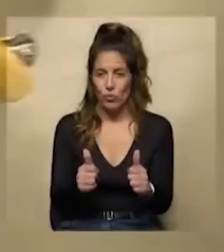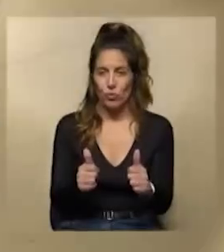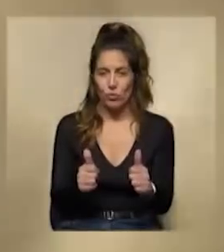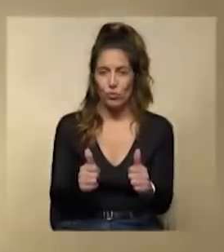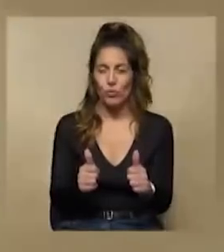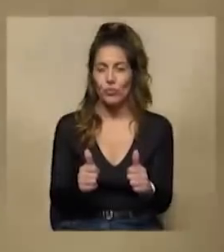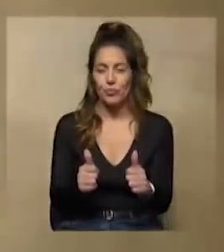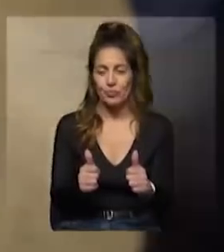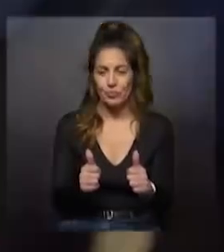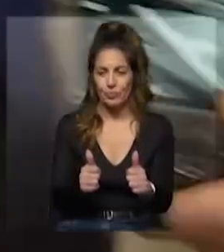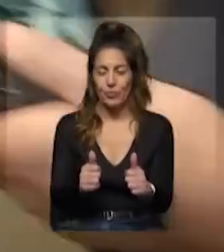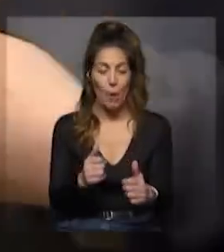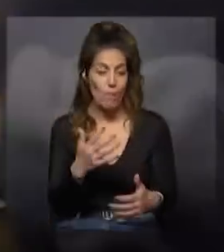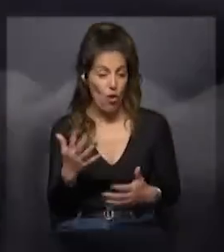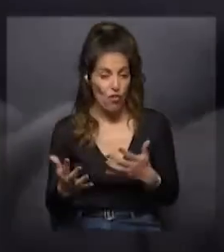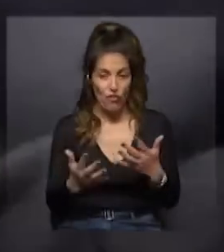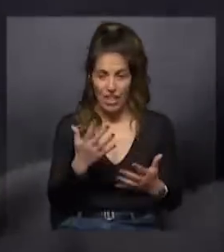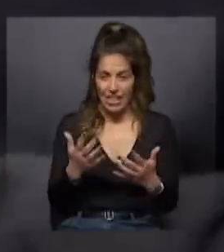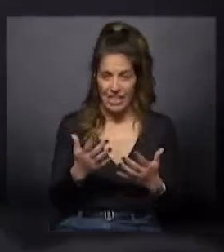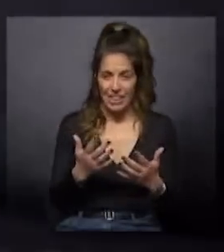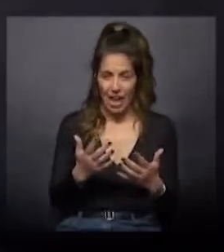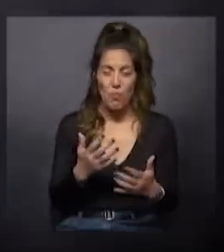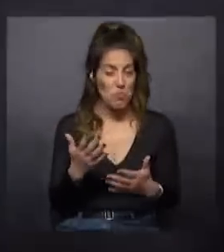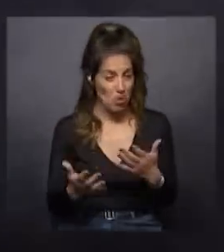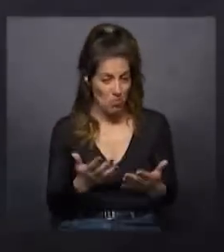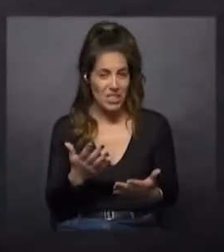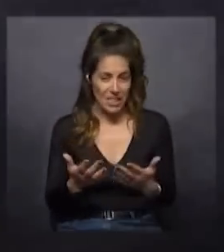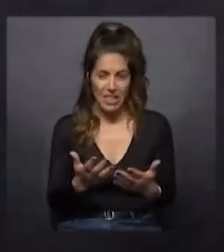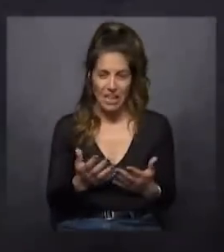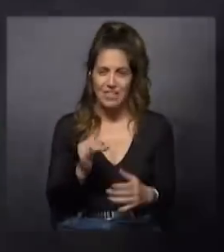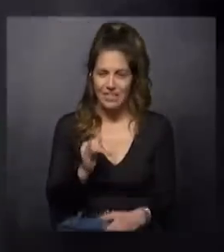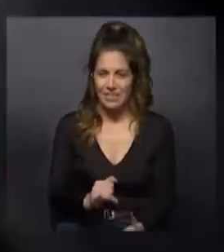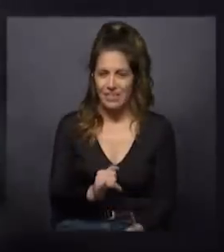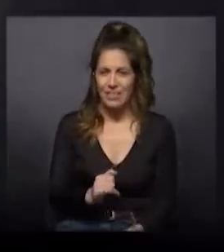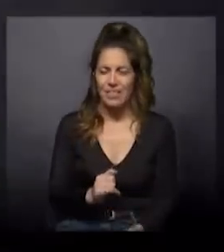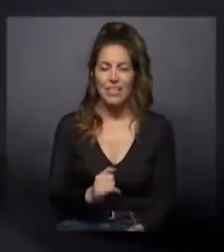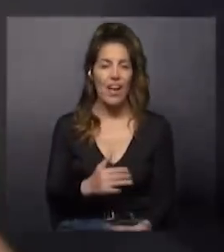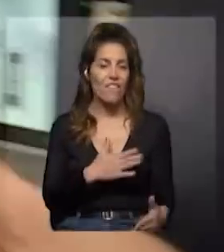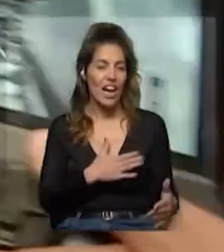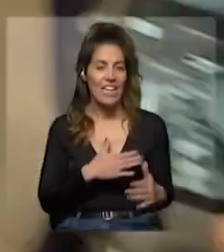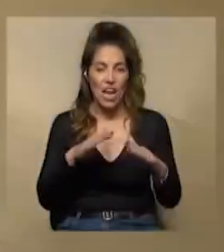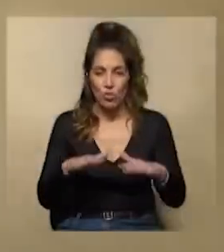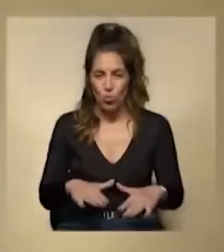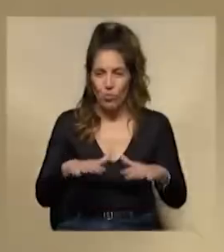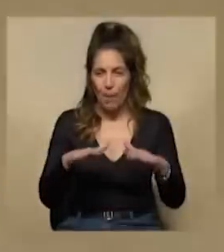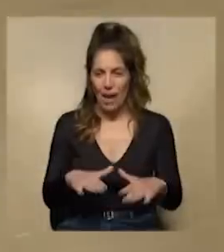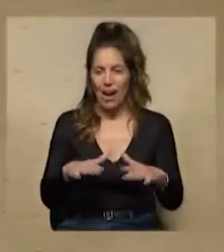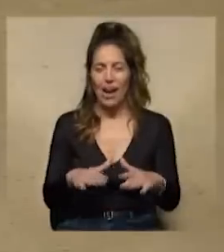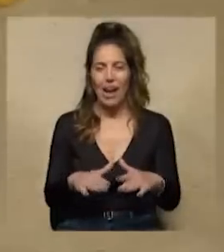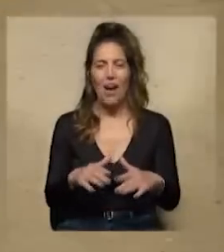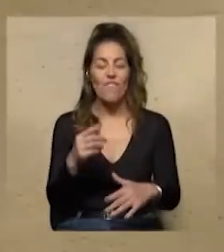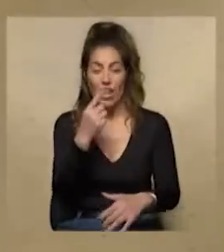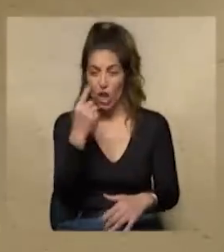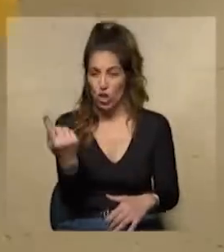tiene bastante movilidad está muy mucho swing mucho swing dirao swing baila hace lagartijas eh tiene varias